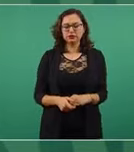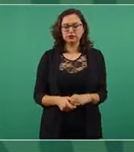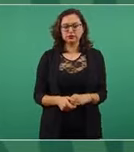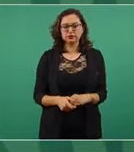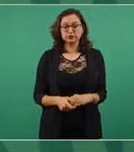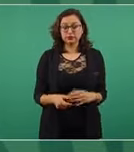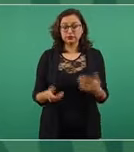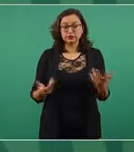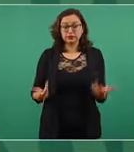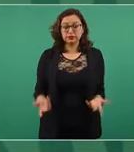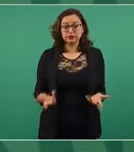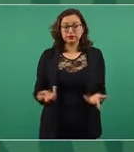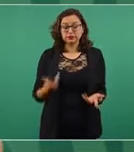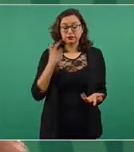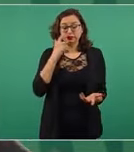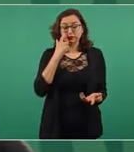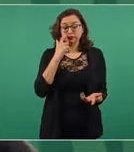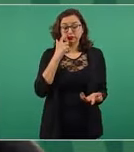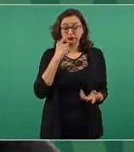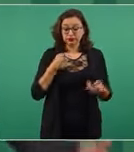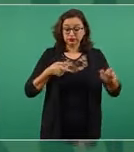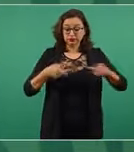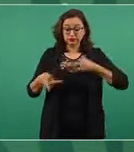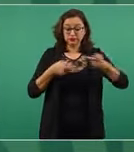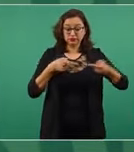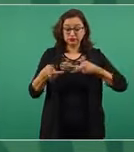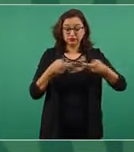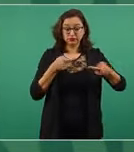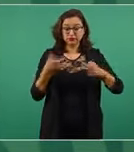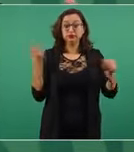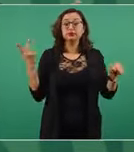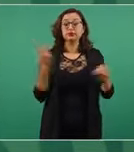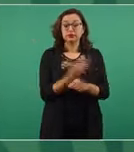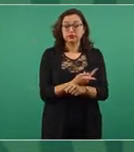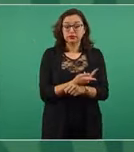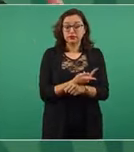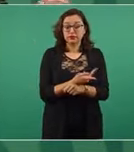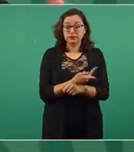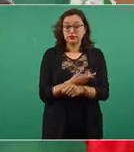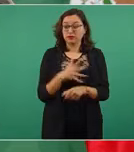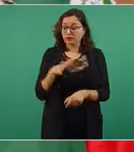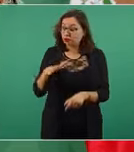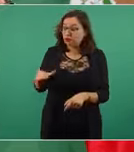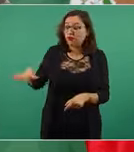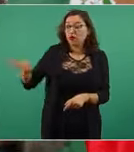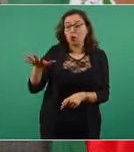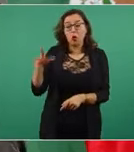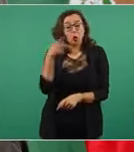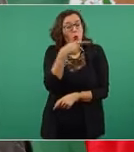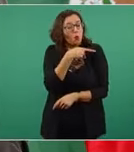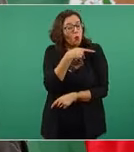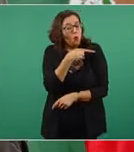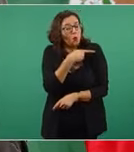Entonces, el plan es, a ver, ayudemos todos primero, abajo.